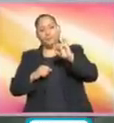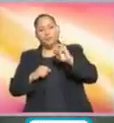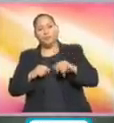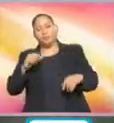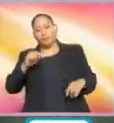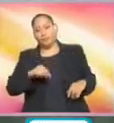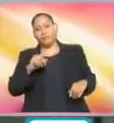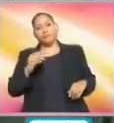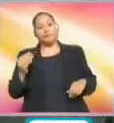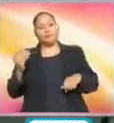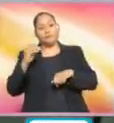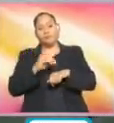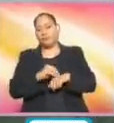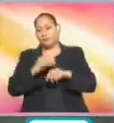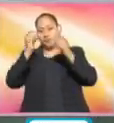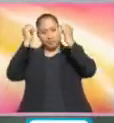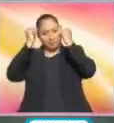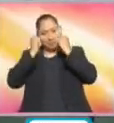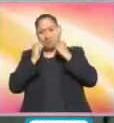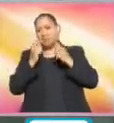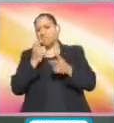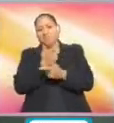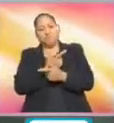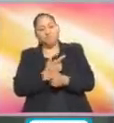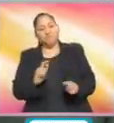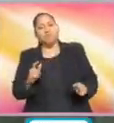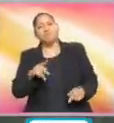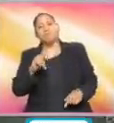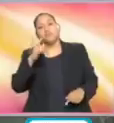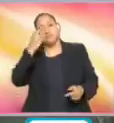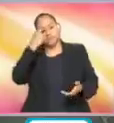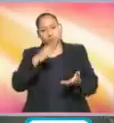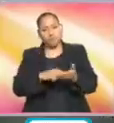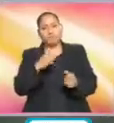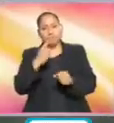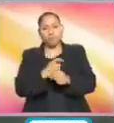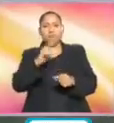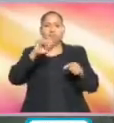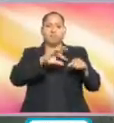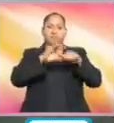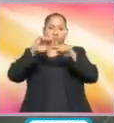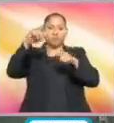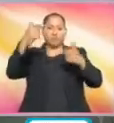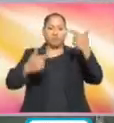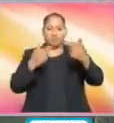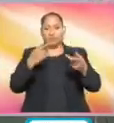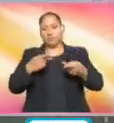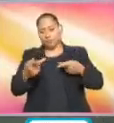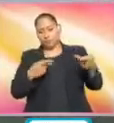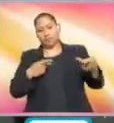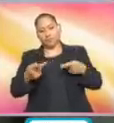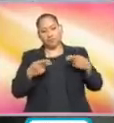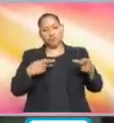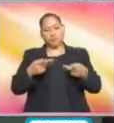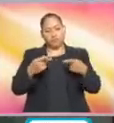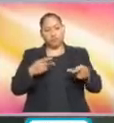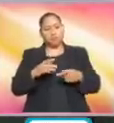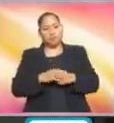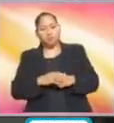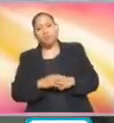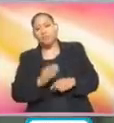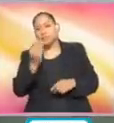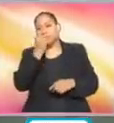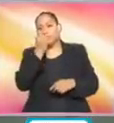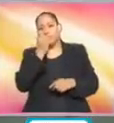aquí le ponemos una máscara, le ponemos todo, pero primero yo creo que lo llevamos al gimnasio para que se prepare y que deje de